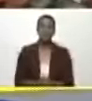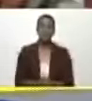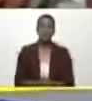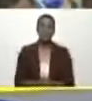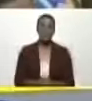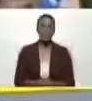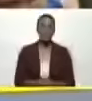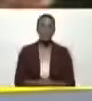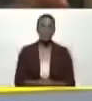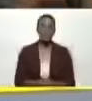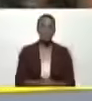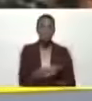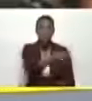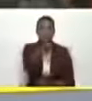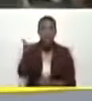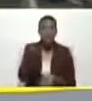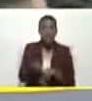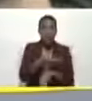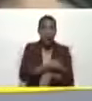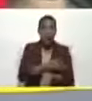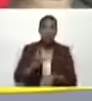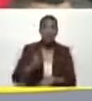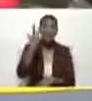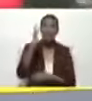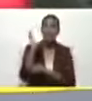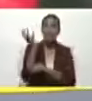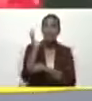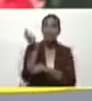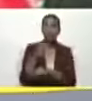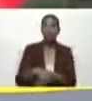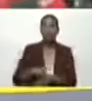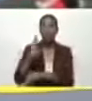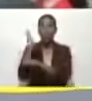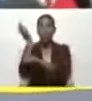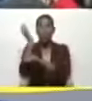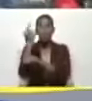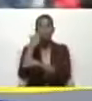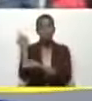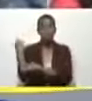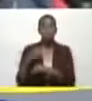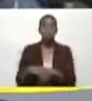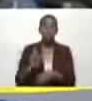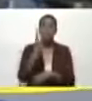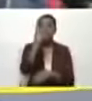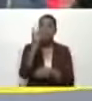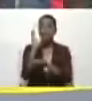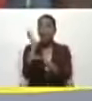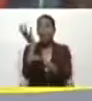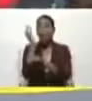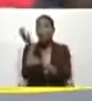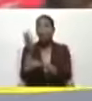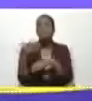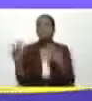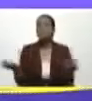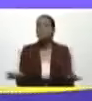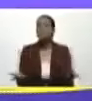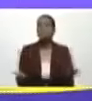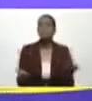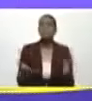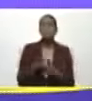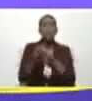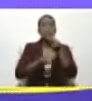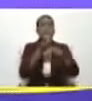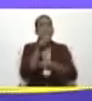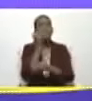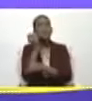esperanza Ustedes han tenido su Tercer congreso el primer congreso lo